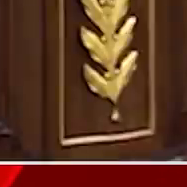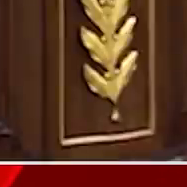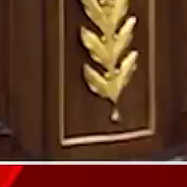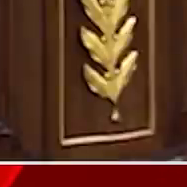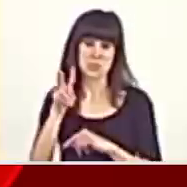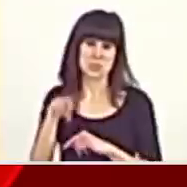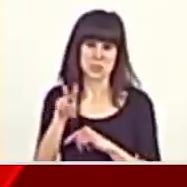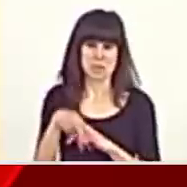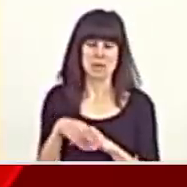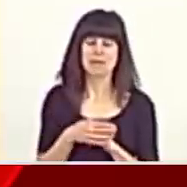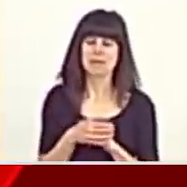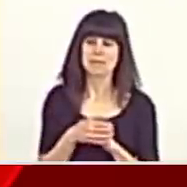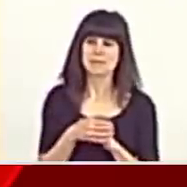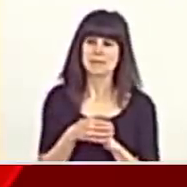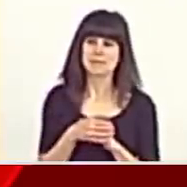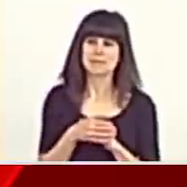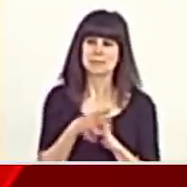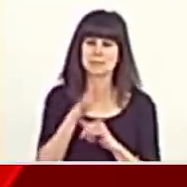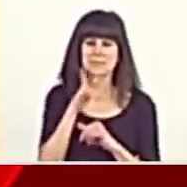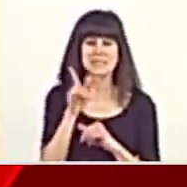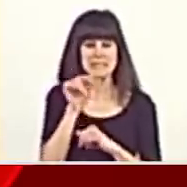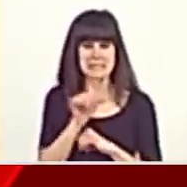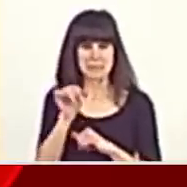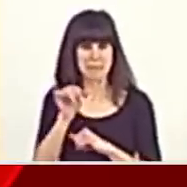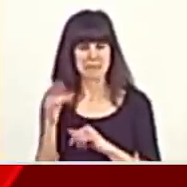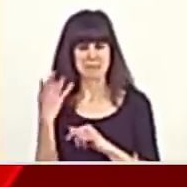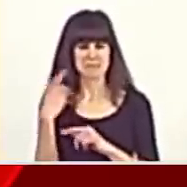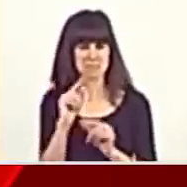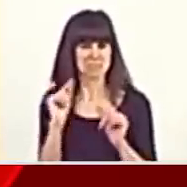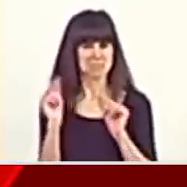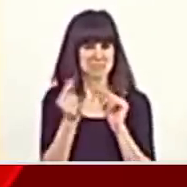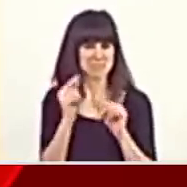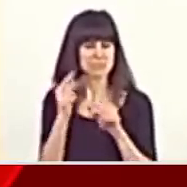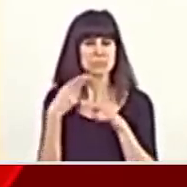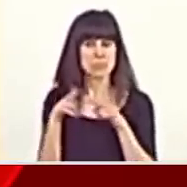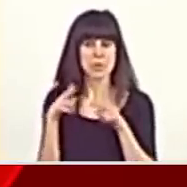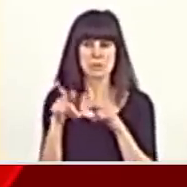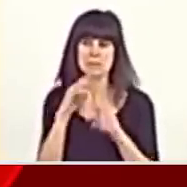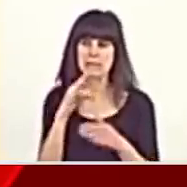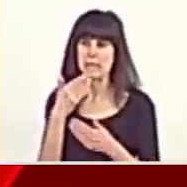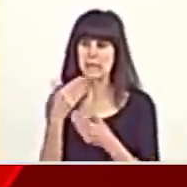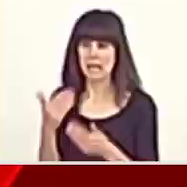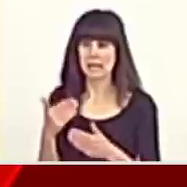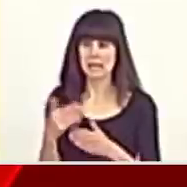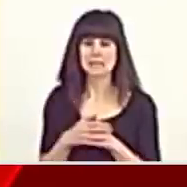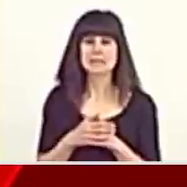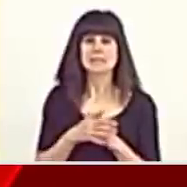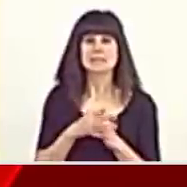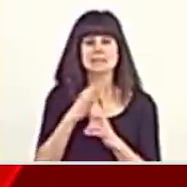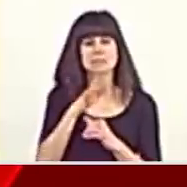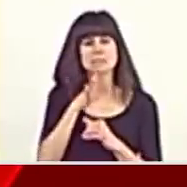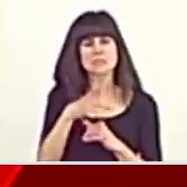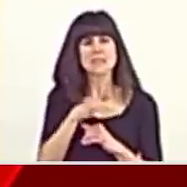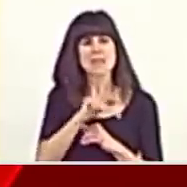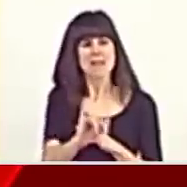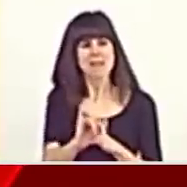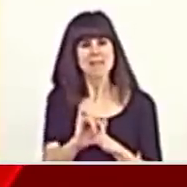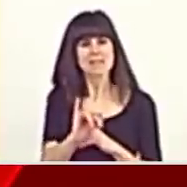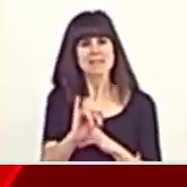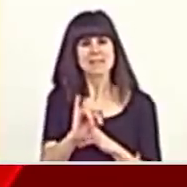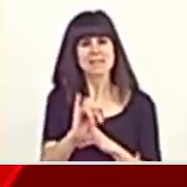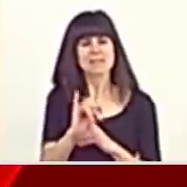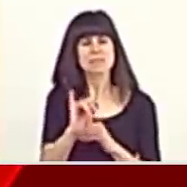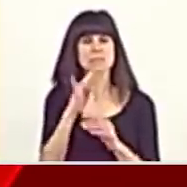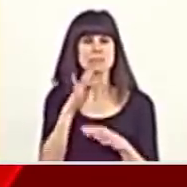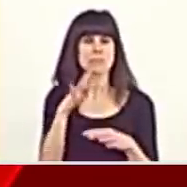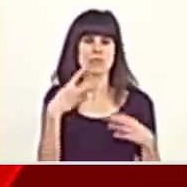Diputados de un rodeo al Congreso. Lo digo porque luego, qué malo era Donald Trump, porque si lo hace Donald Trump, un rodeo al Congreso, un asalto al Congreso es malo, pero resulta que si lo